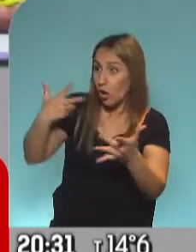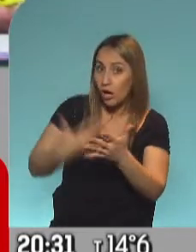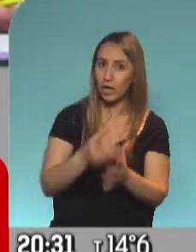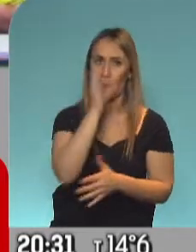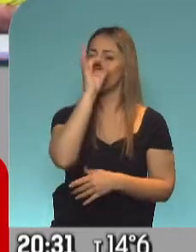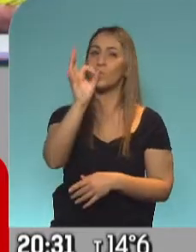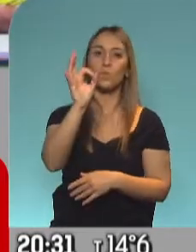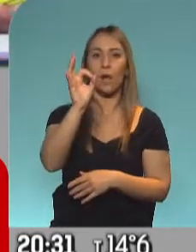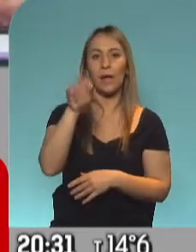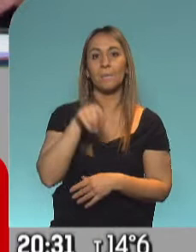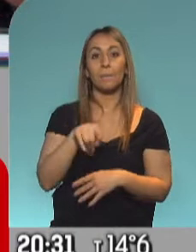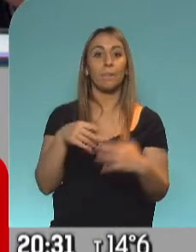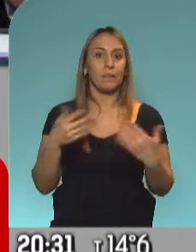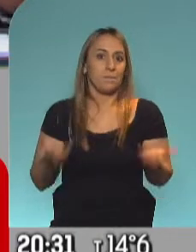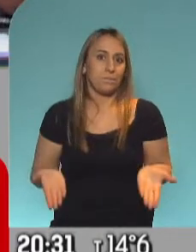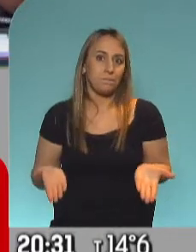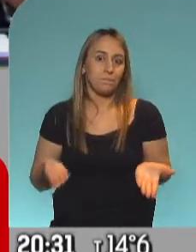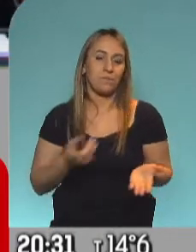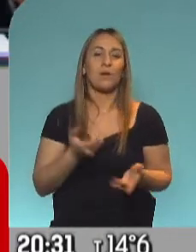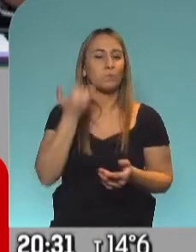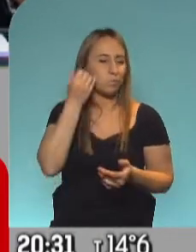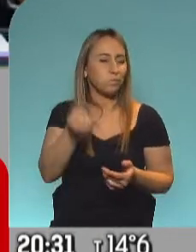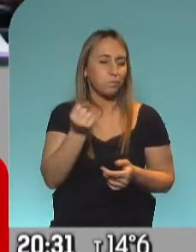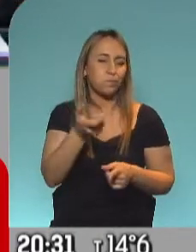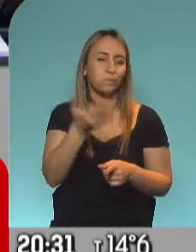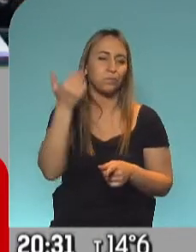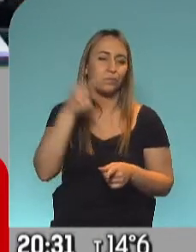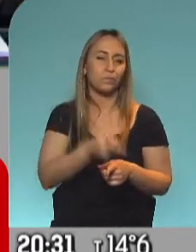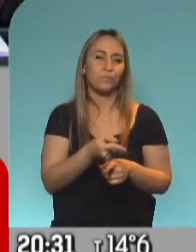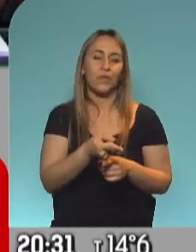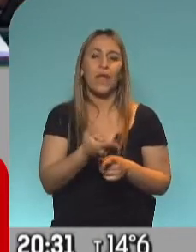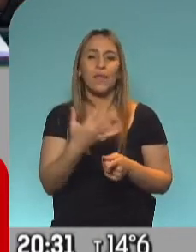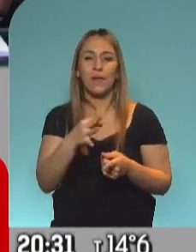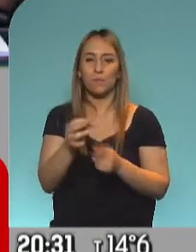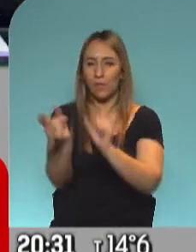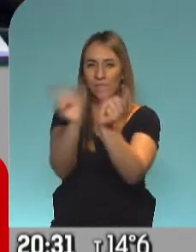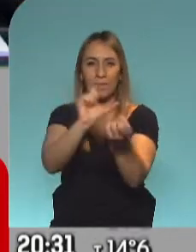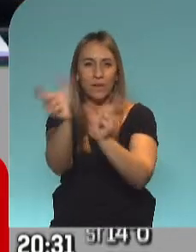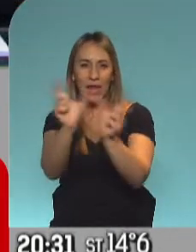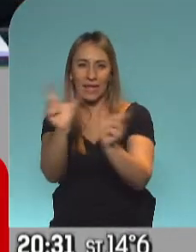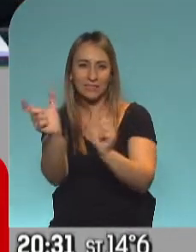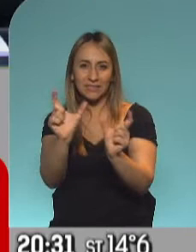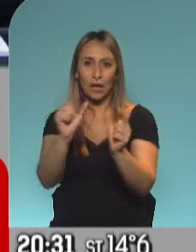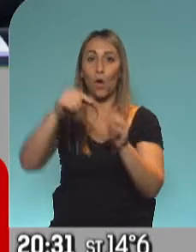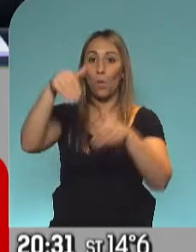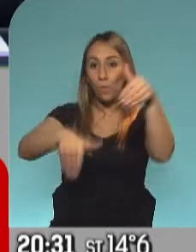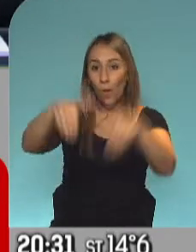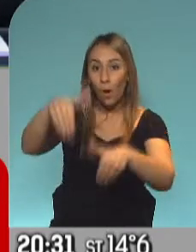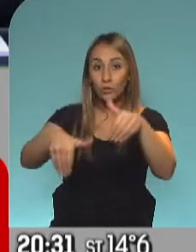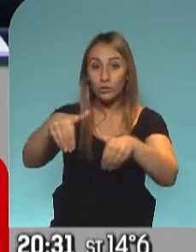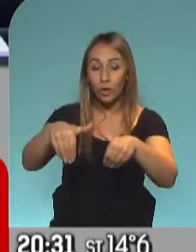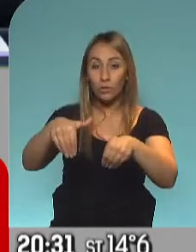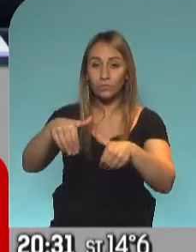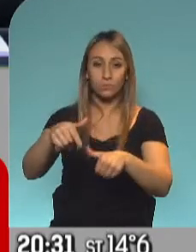ese caso? Tendría que ir, digo, sí ha habido instancias donde tuvieron que dirimir la diferencia entre el voto del colegio